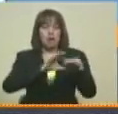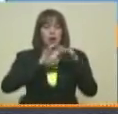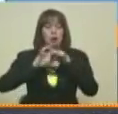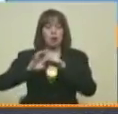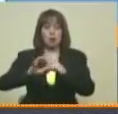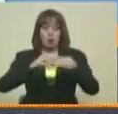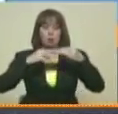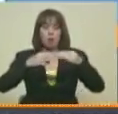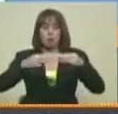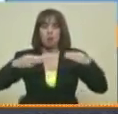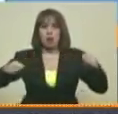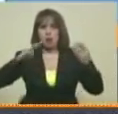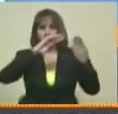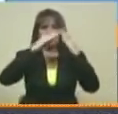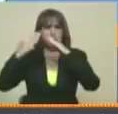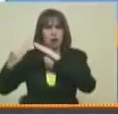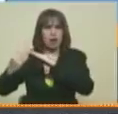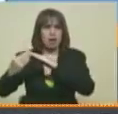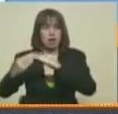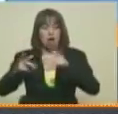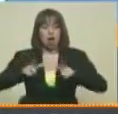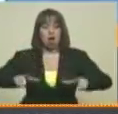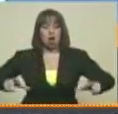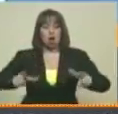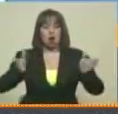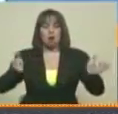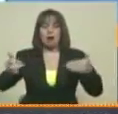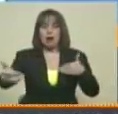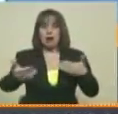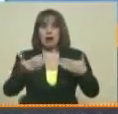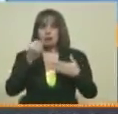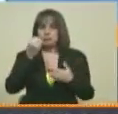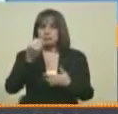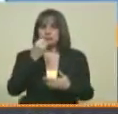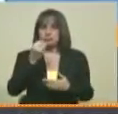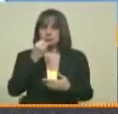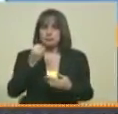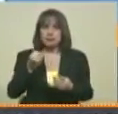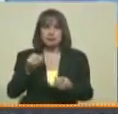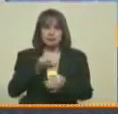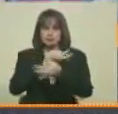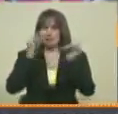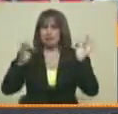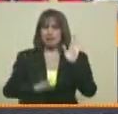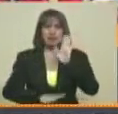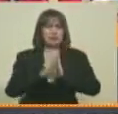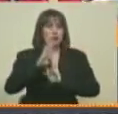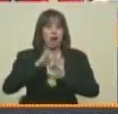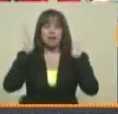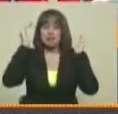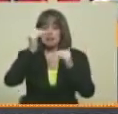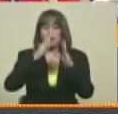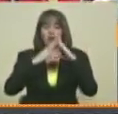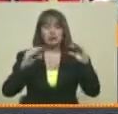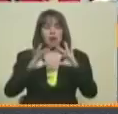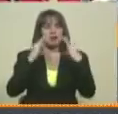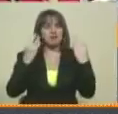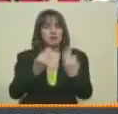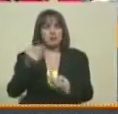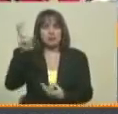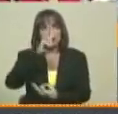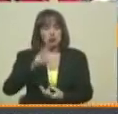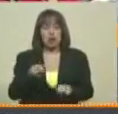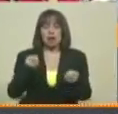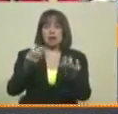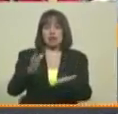Popular Comunera, los CLAP son todo un éxito y atienden a la familia venezolana y le garantizan la